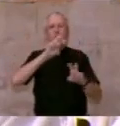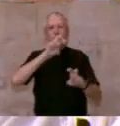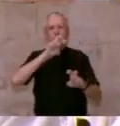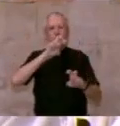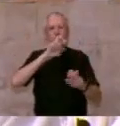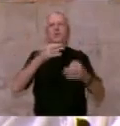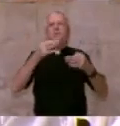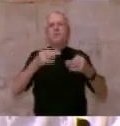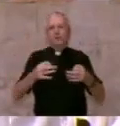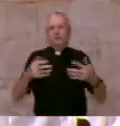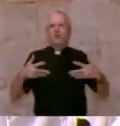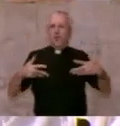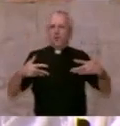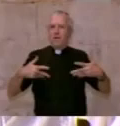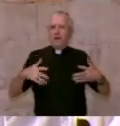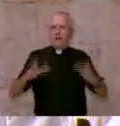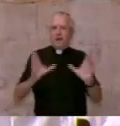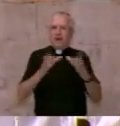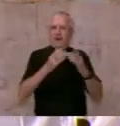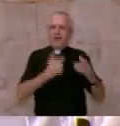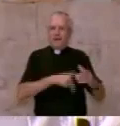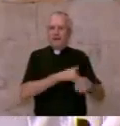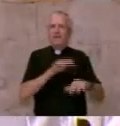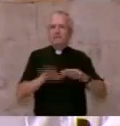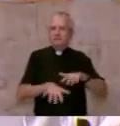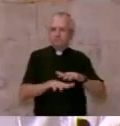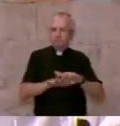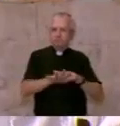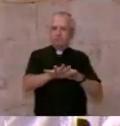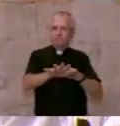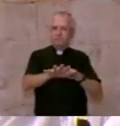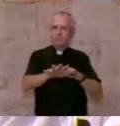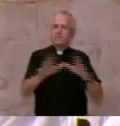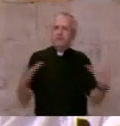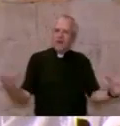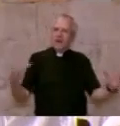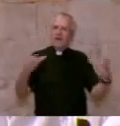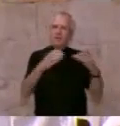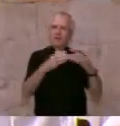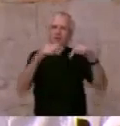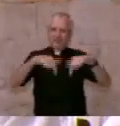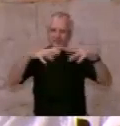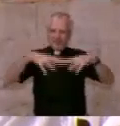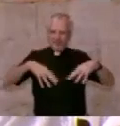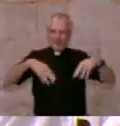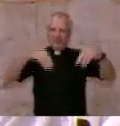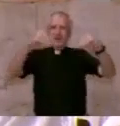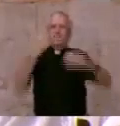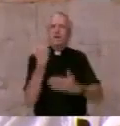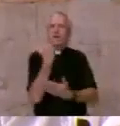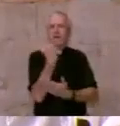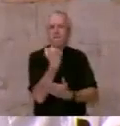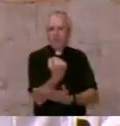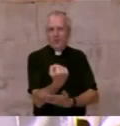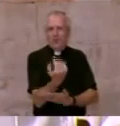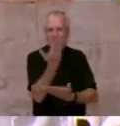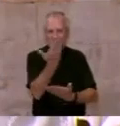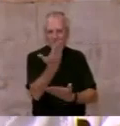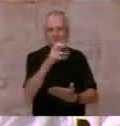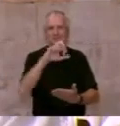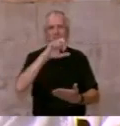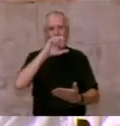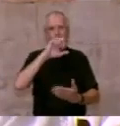eso, la Iglesia que peregrina en Cataluña junto a otras se ha reunido en esta catedral basílica para apoyarte,